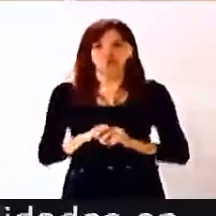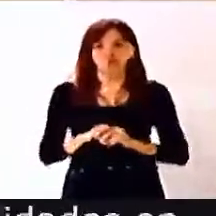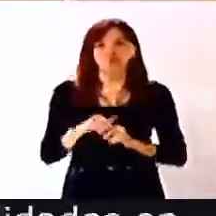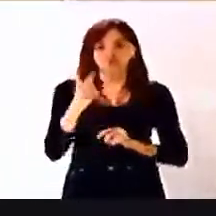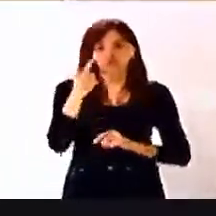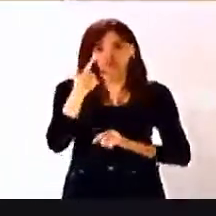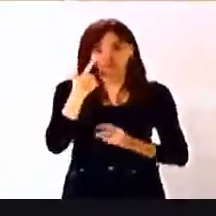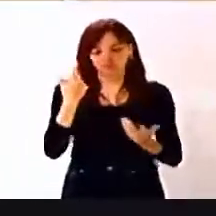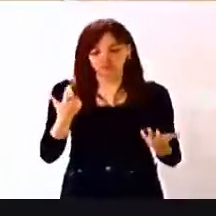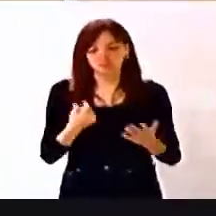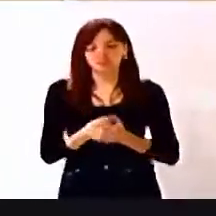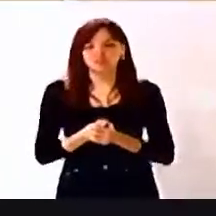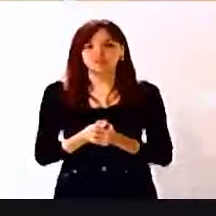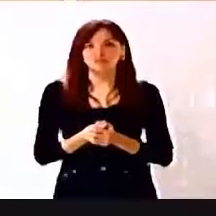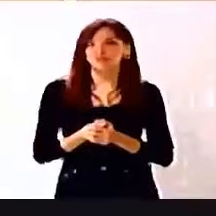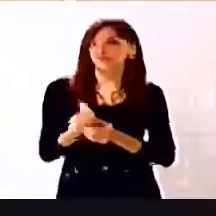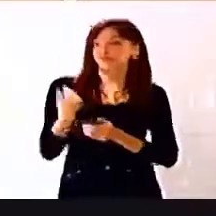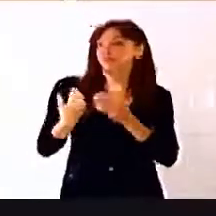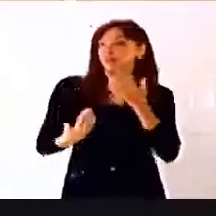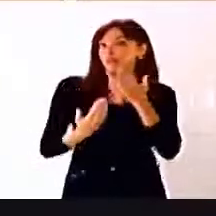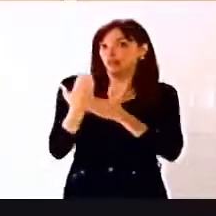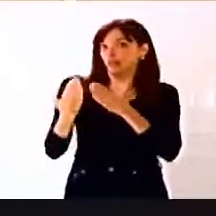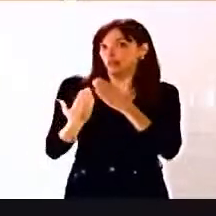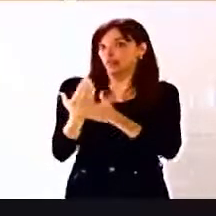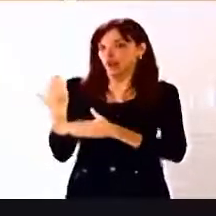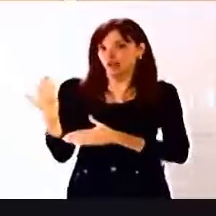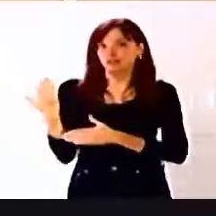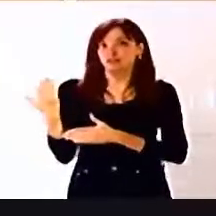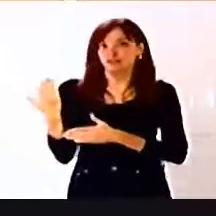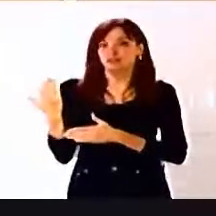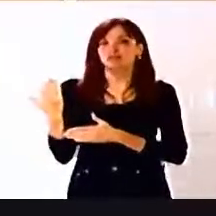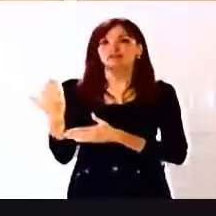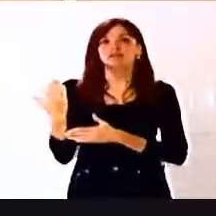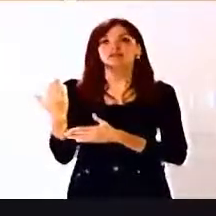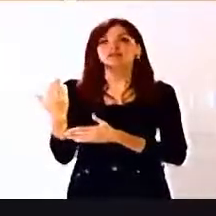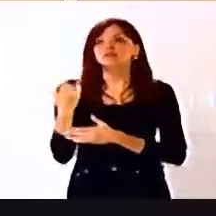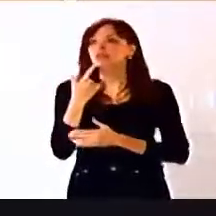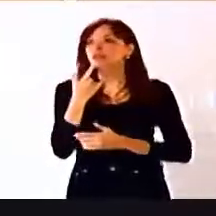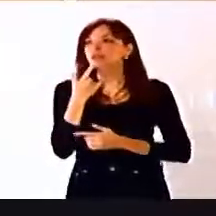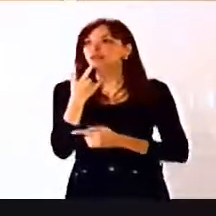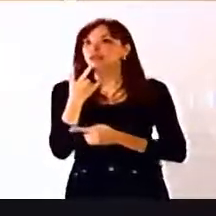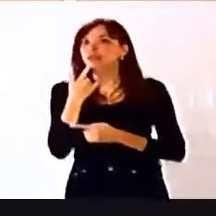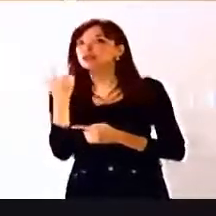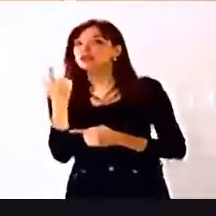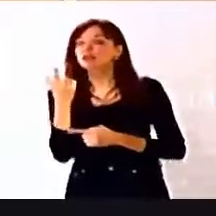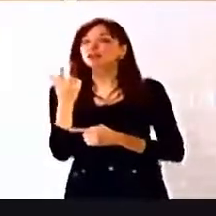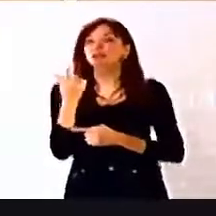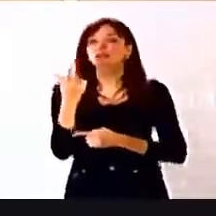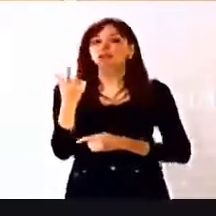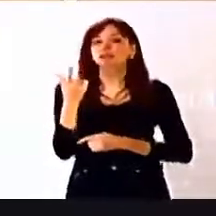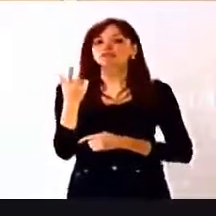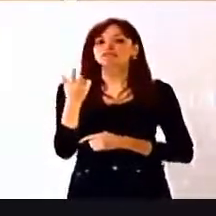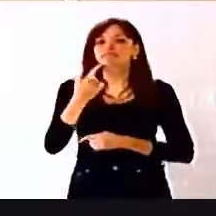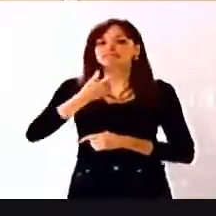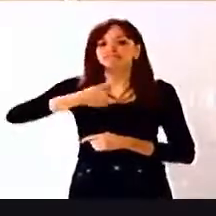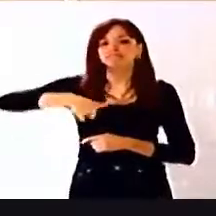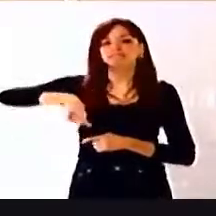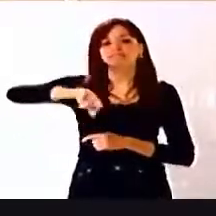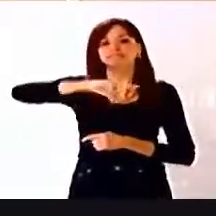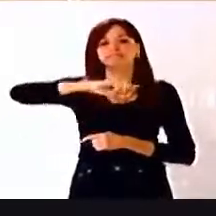Miren, hace algunos días les decía que no teníamos